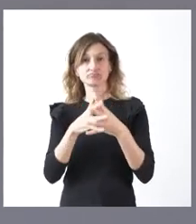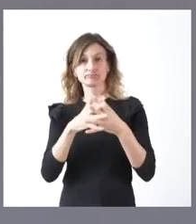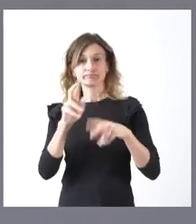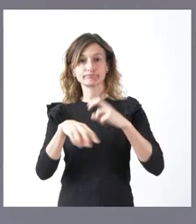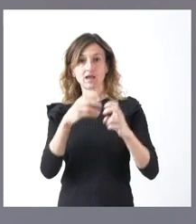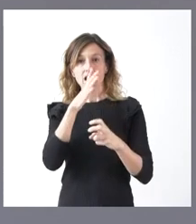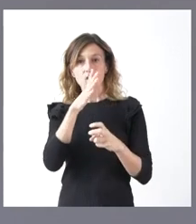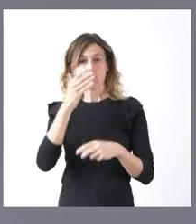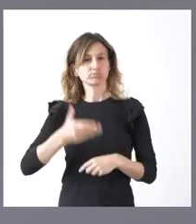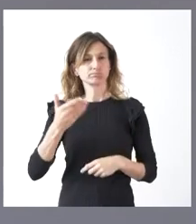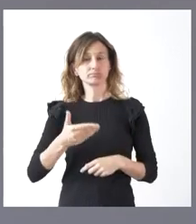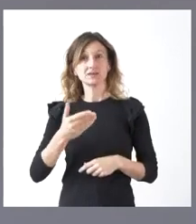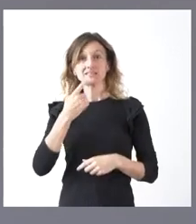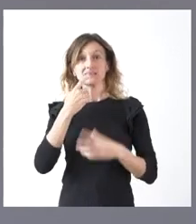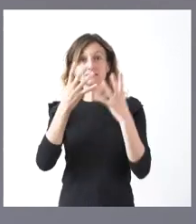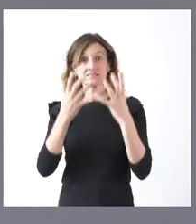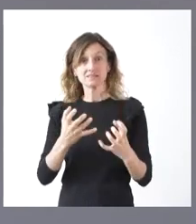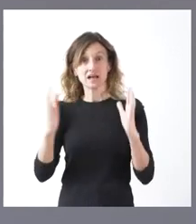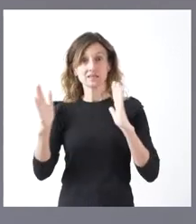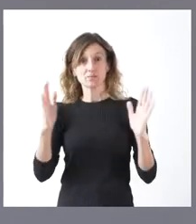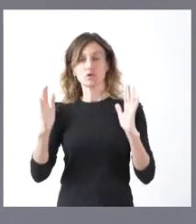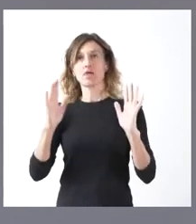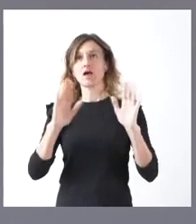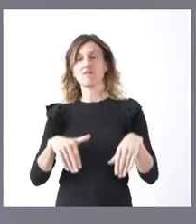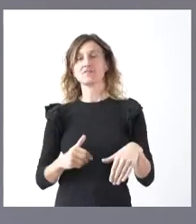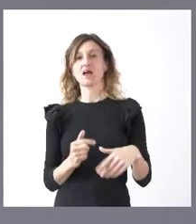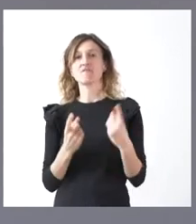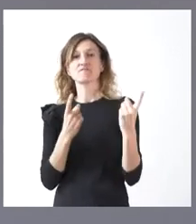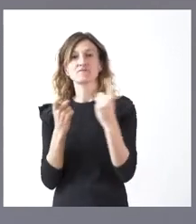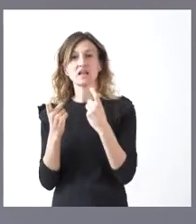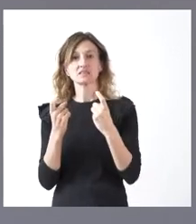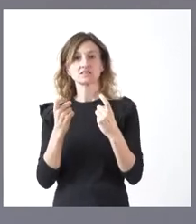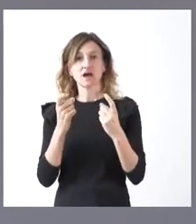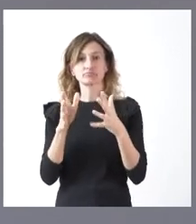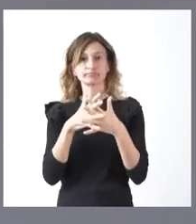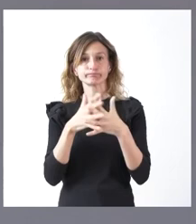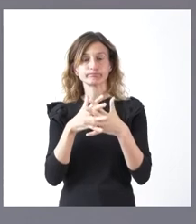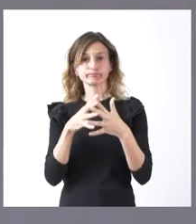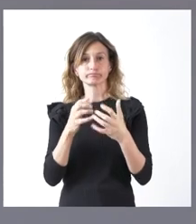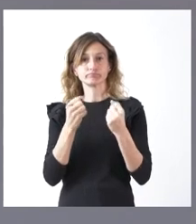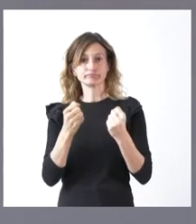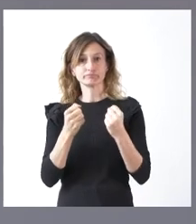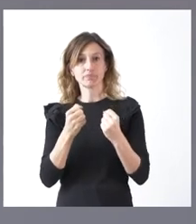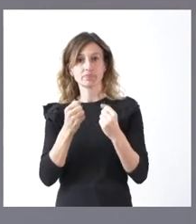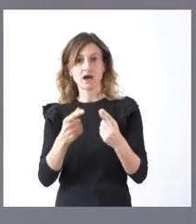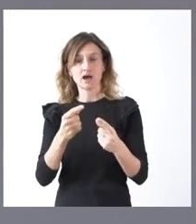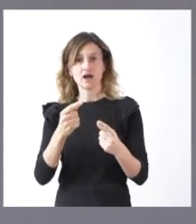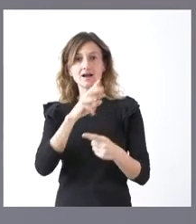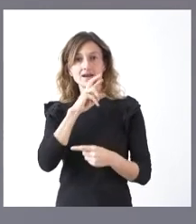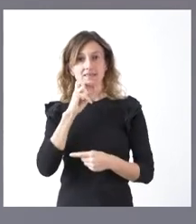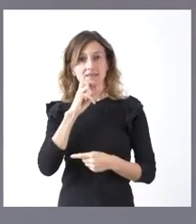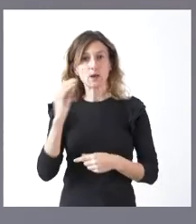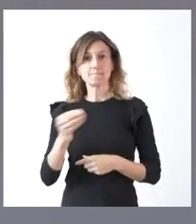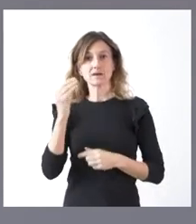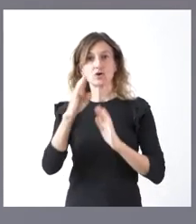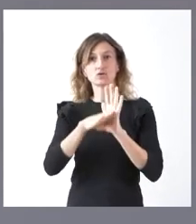hidráulicas que son imprescindibles porque cuando vienen la sequía al final echamos en falta esas infraestructuras que hubieran dotado de mejores garantías y mejores condiciones